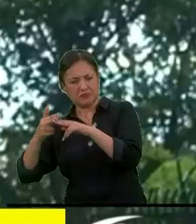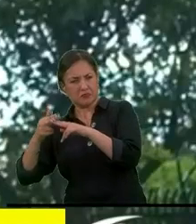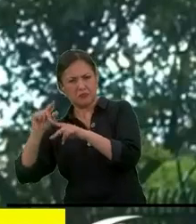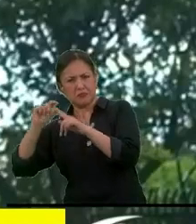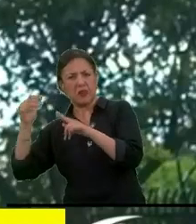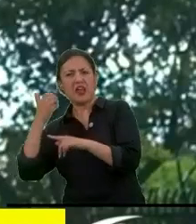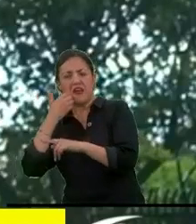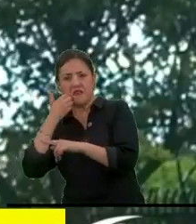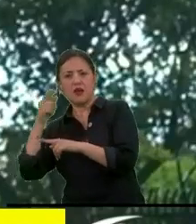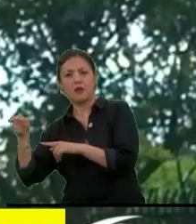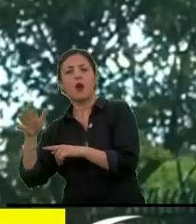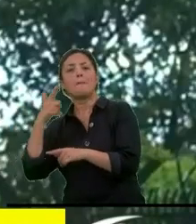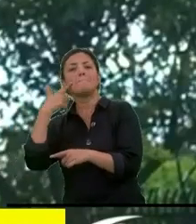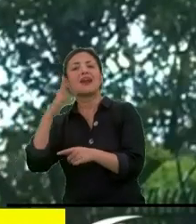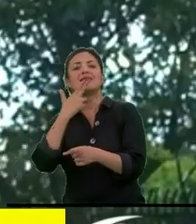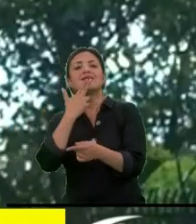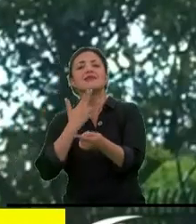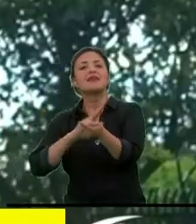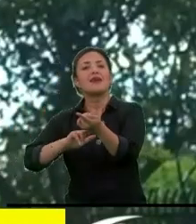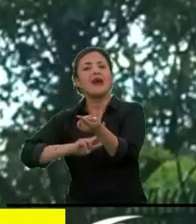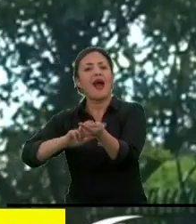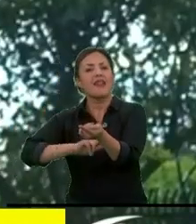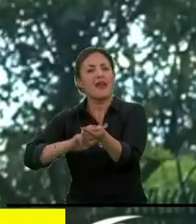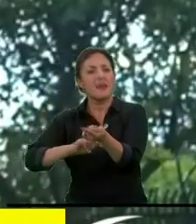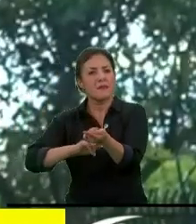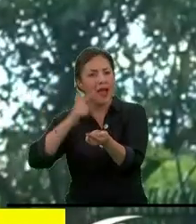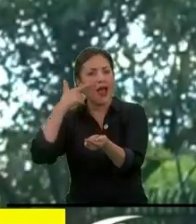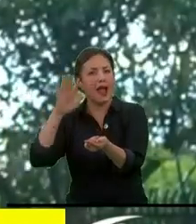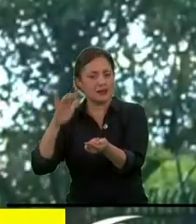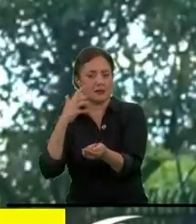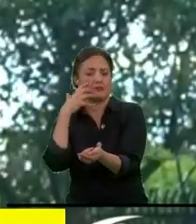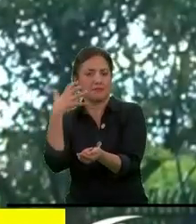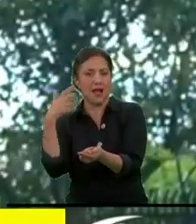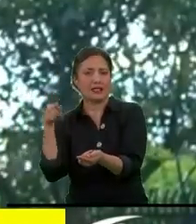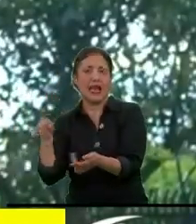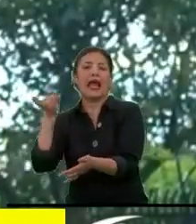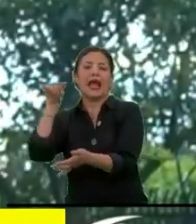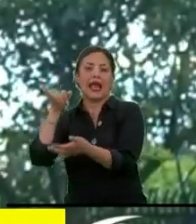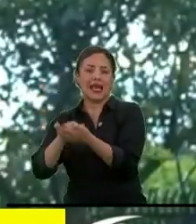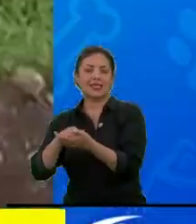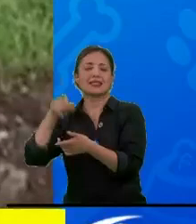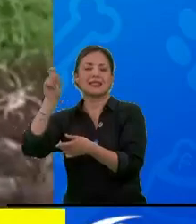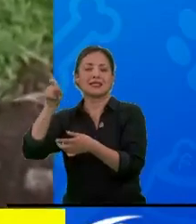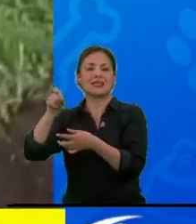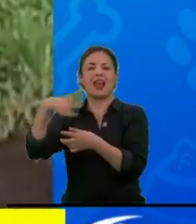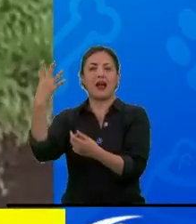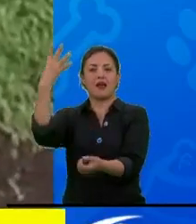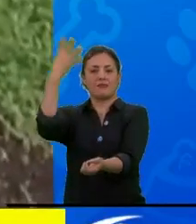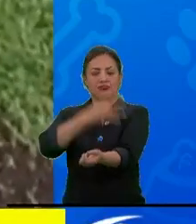aparente anemia bastante marcada. Es por eso que se decide hacer una transfusión.